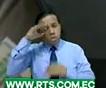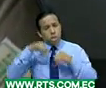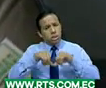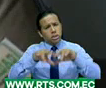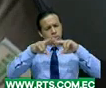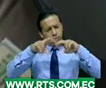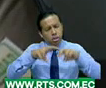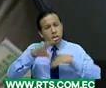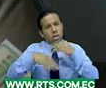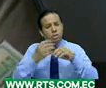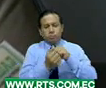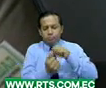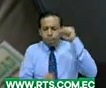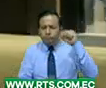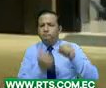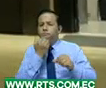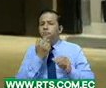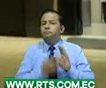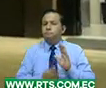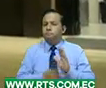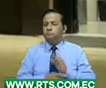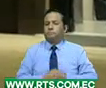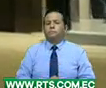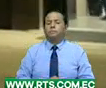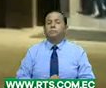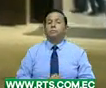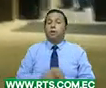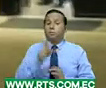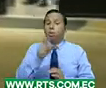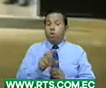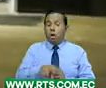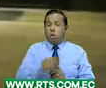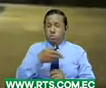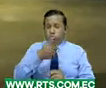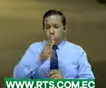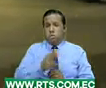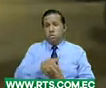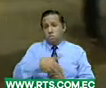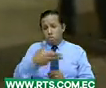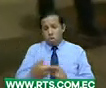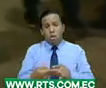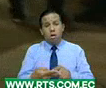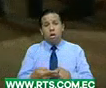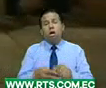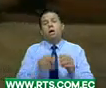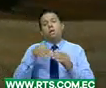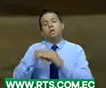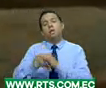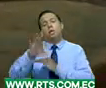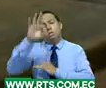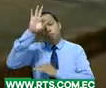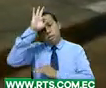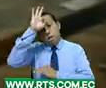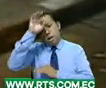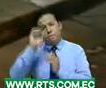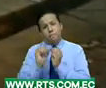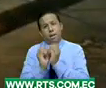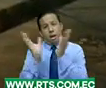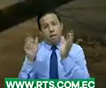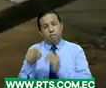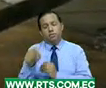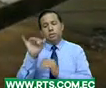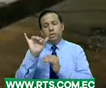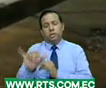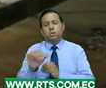precisamente por los autores de este hecho el herido permanece en el hospital león becerra de milagro con custodia policial la persona fallecida